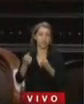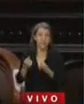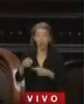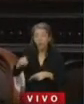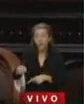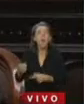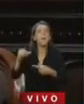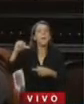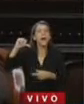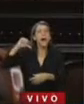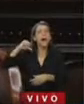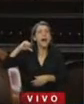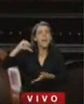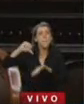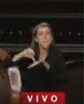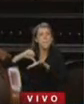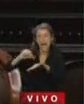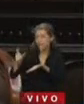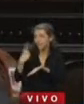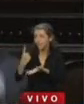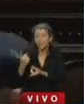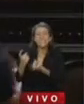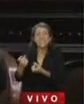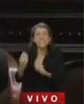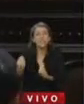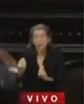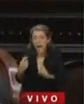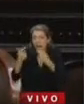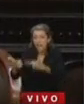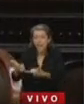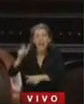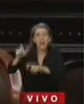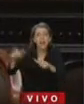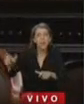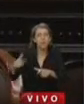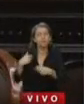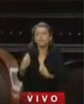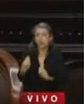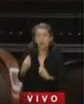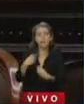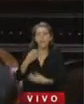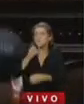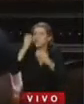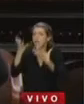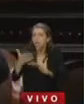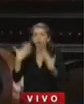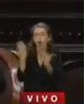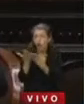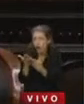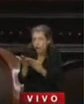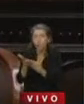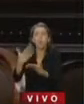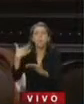las normas vigentes, colisionaban con la ley de administración